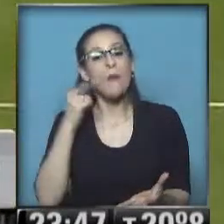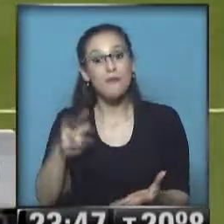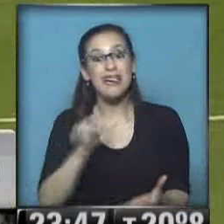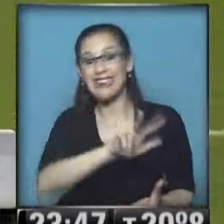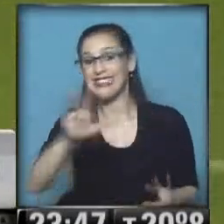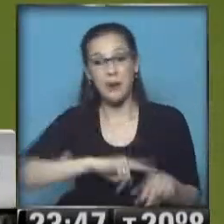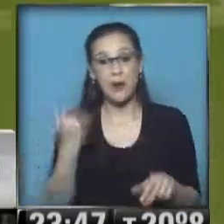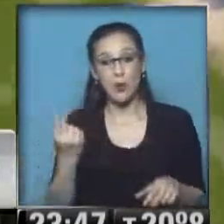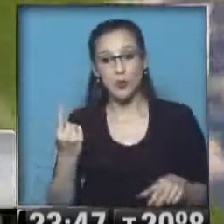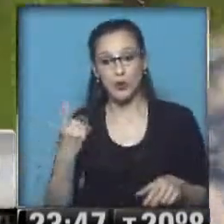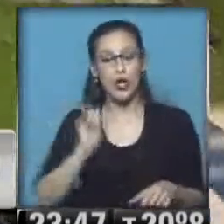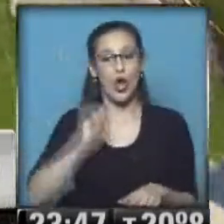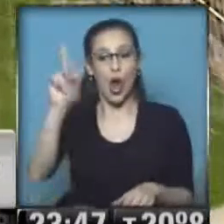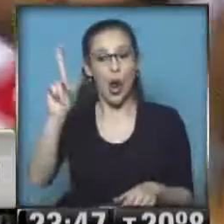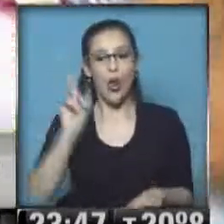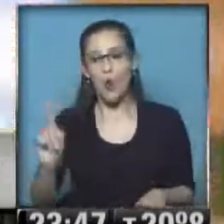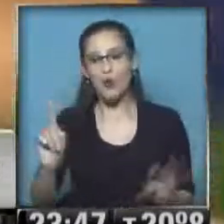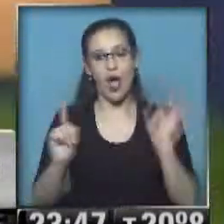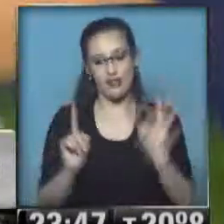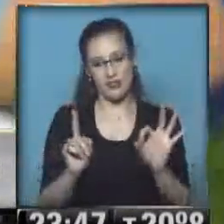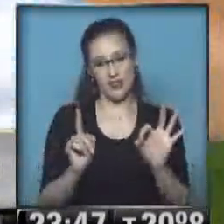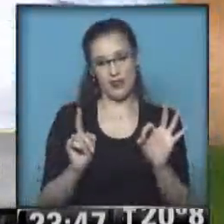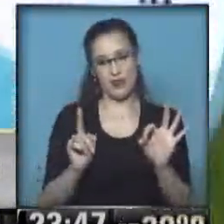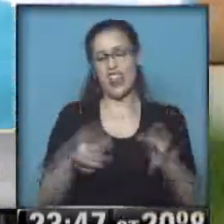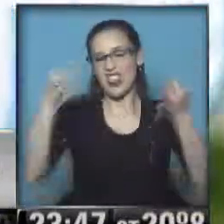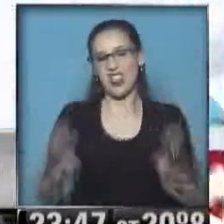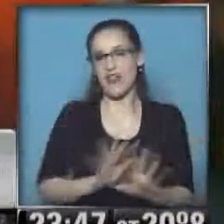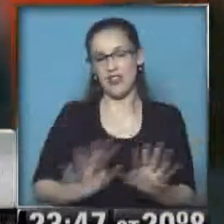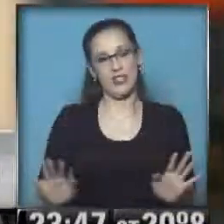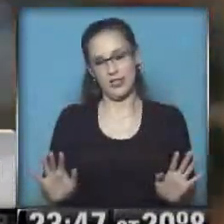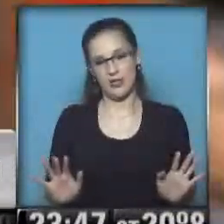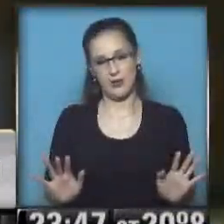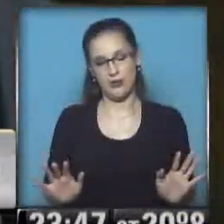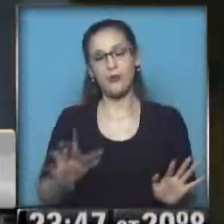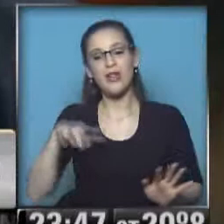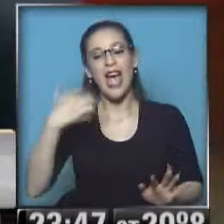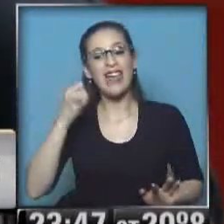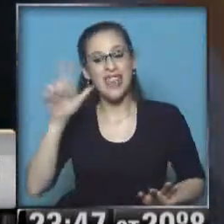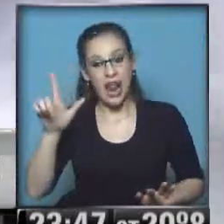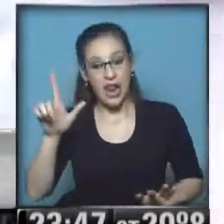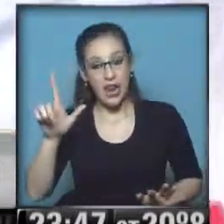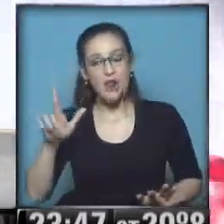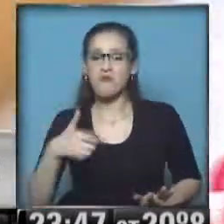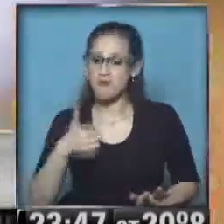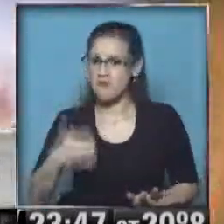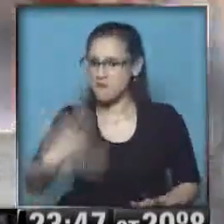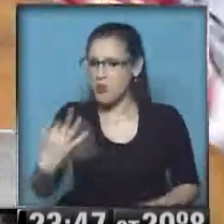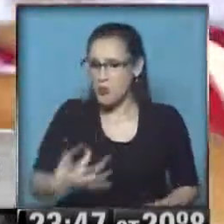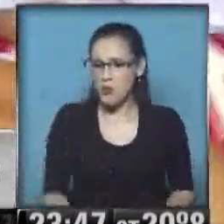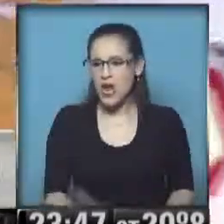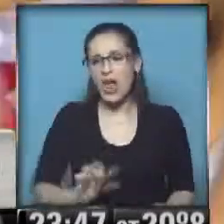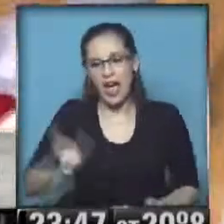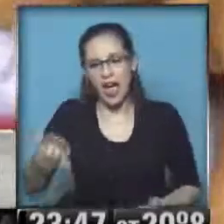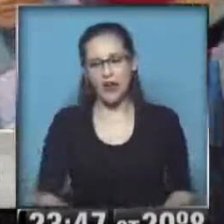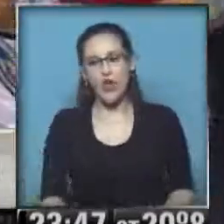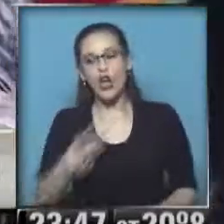poner el 1-0, resultado que iba a ser el definitivo. Y de esta forma, Arsenal se quedó con un muy buen triunfo, pensando, por supuesto, en